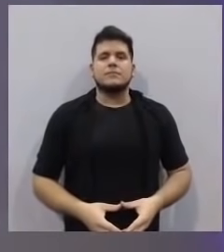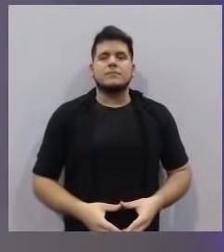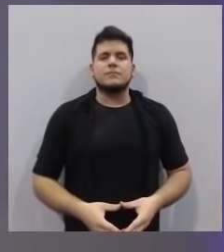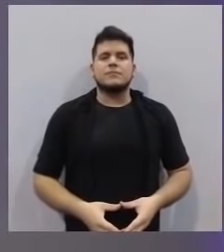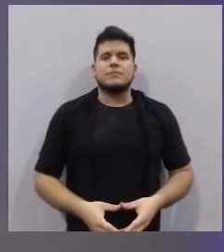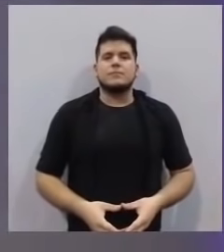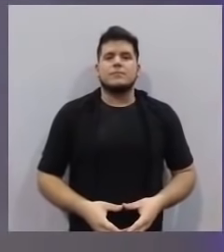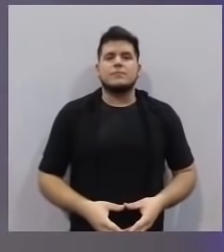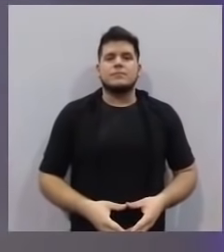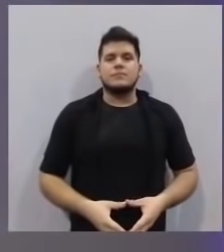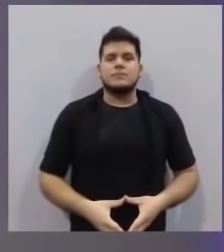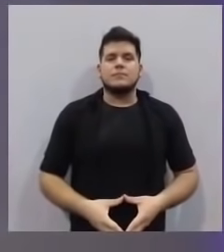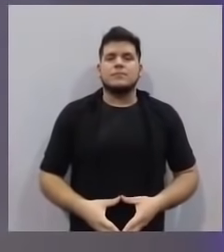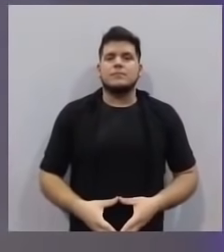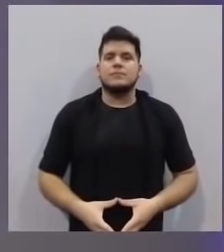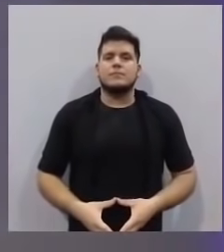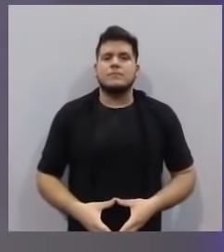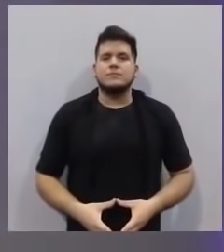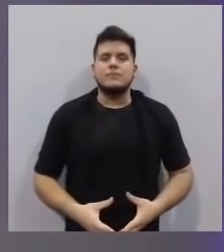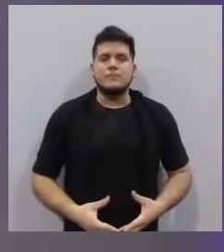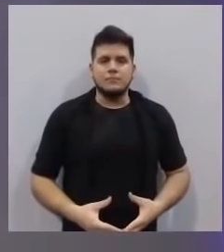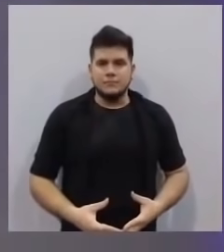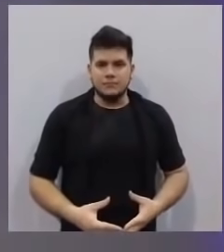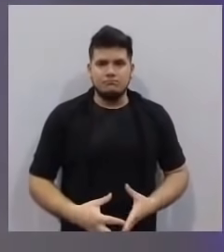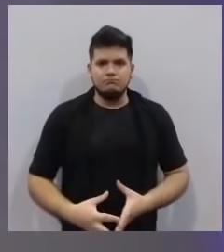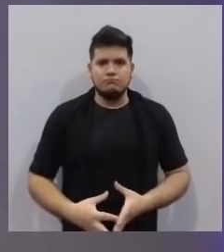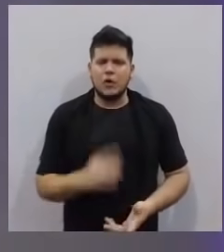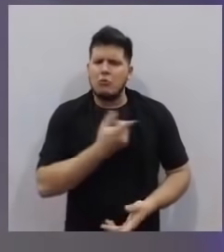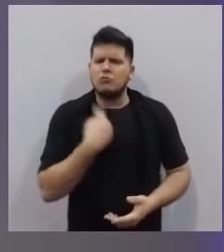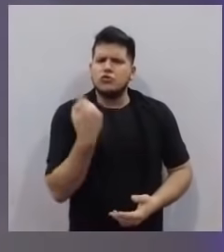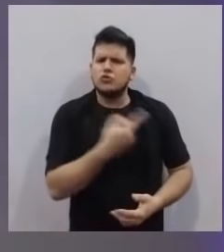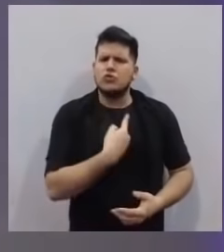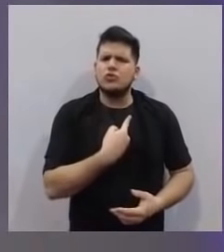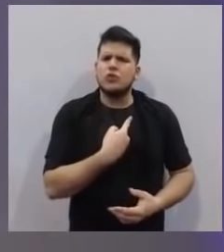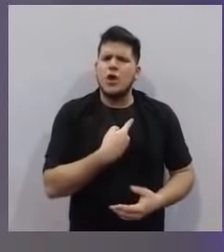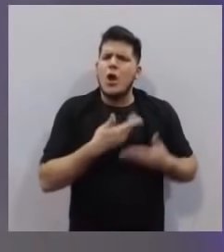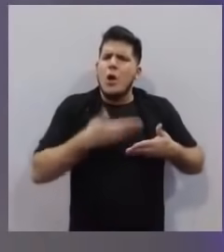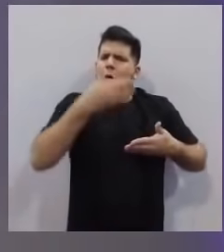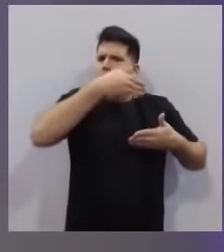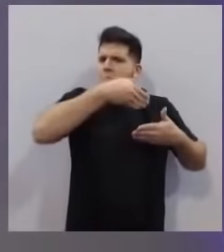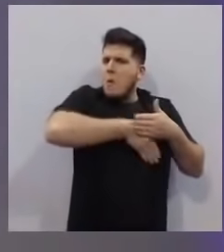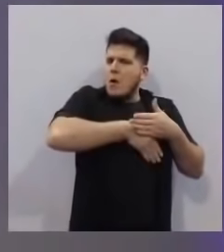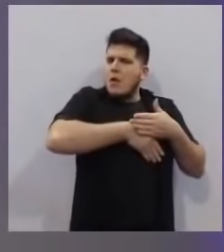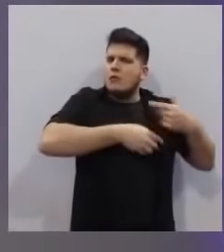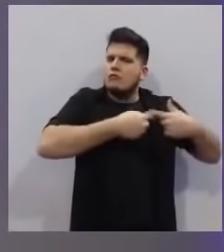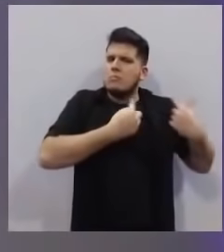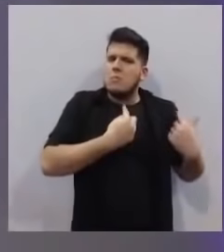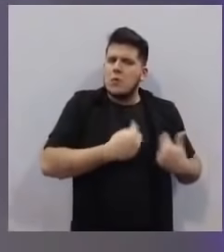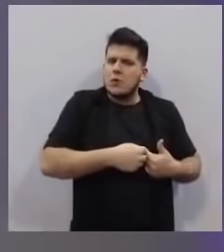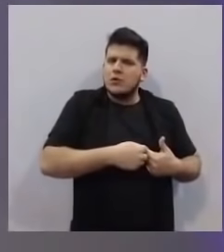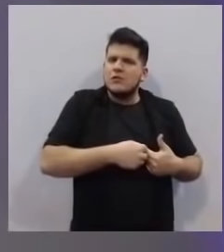como nos suelta lo que tiene que soltar cuánto tiempo habrá pasado que el hijo menor